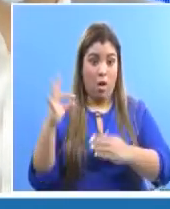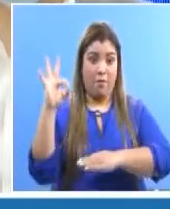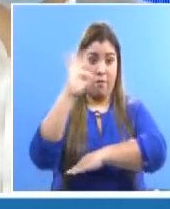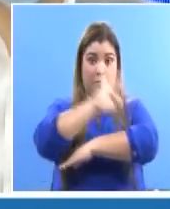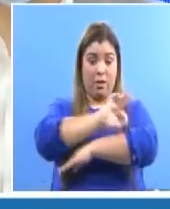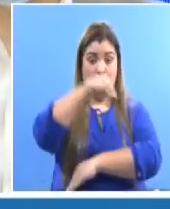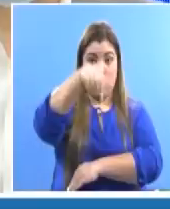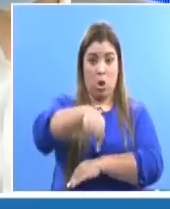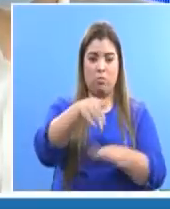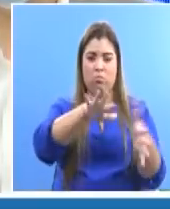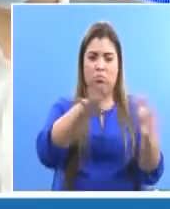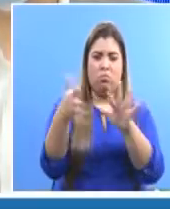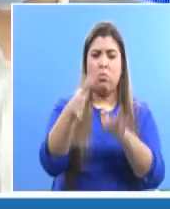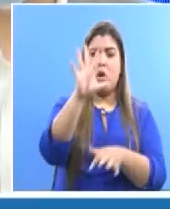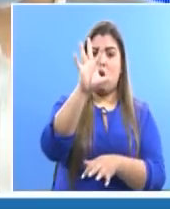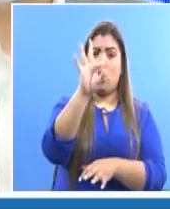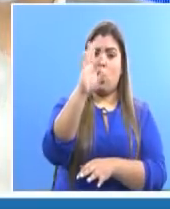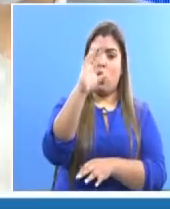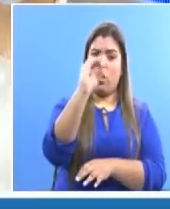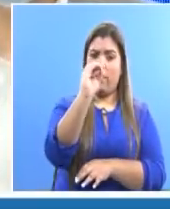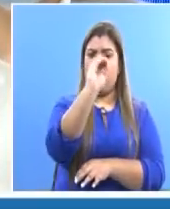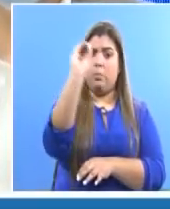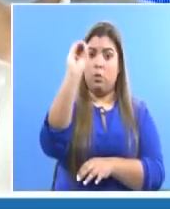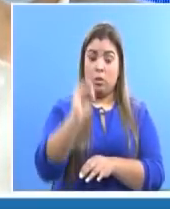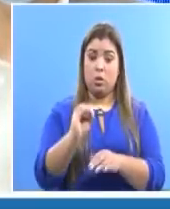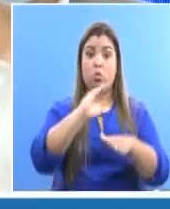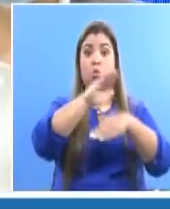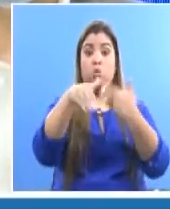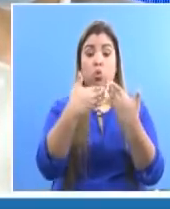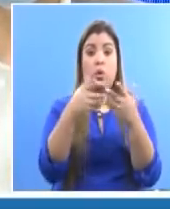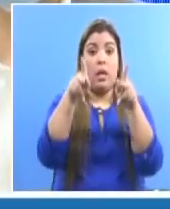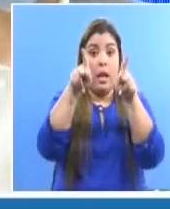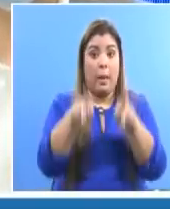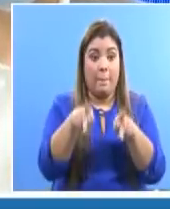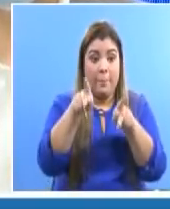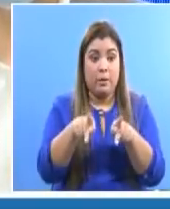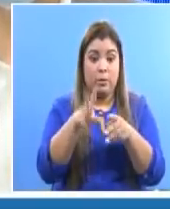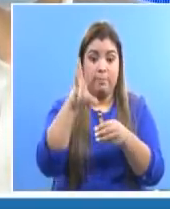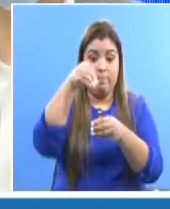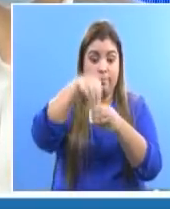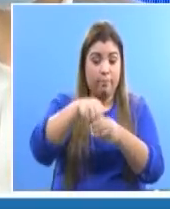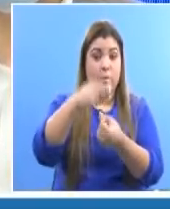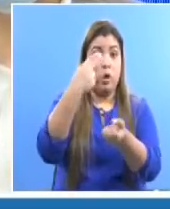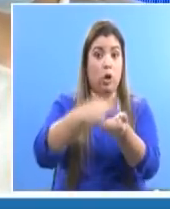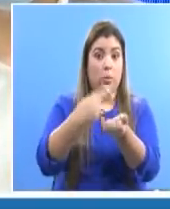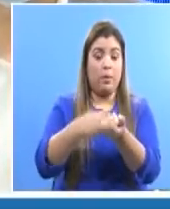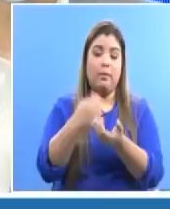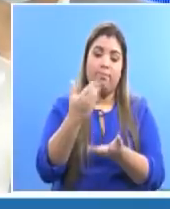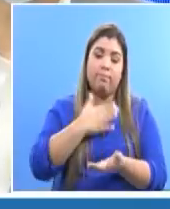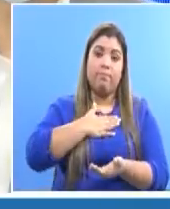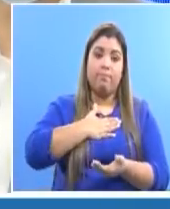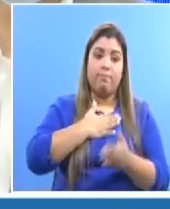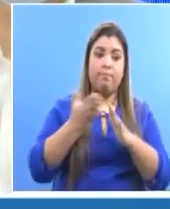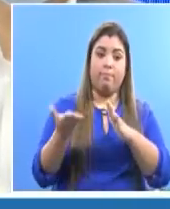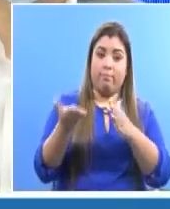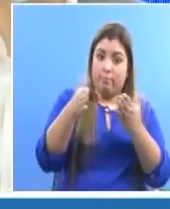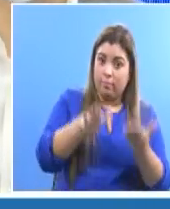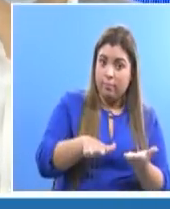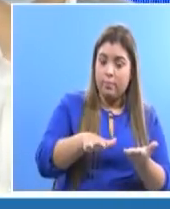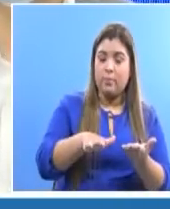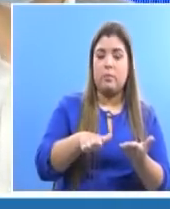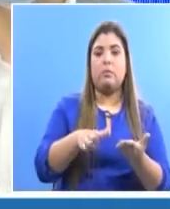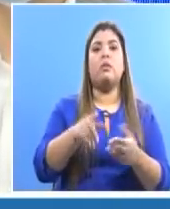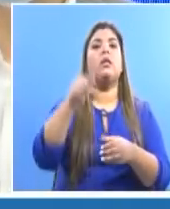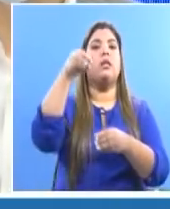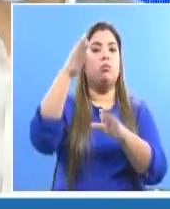mayoría, cerca del 90% de los pacientes que han desafortunadamente fallecido, lo han hecho dentro de